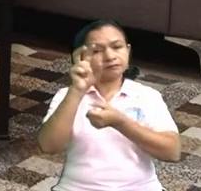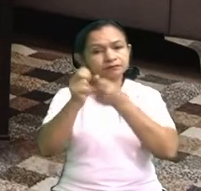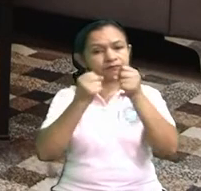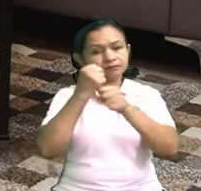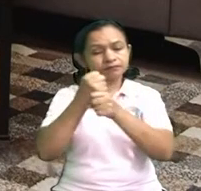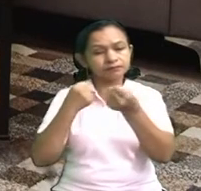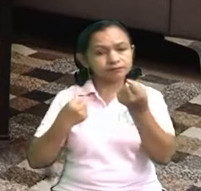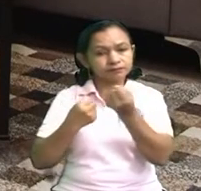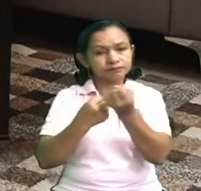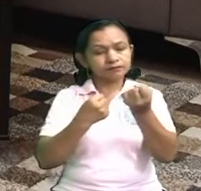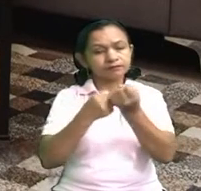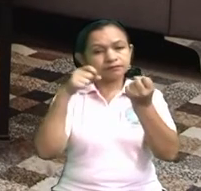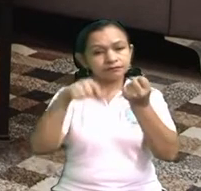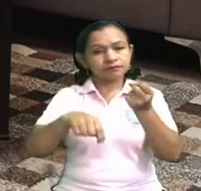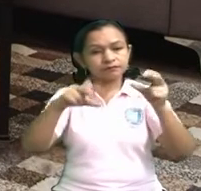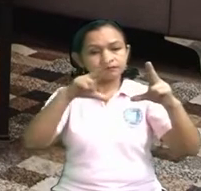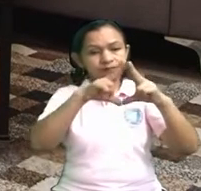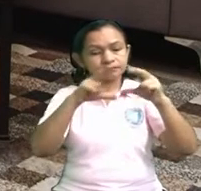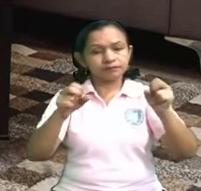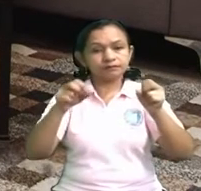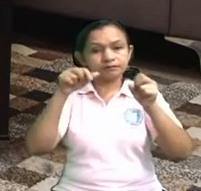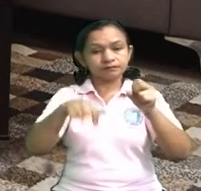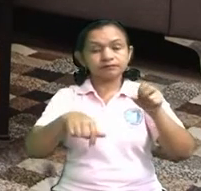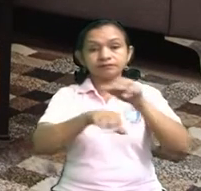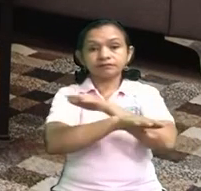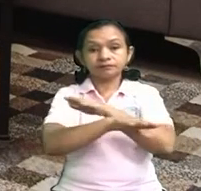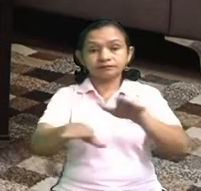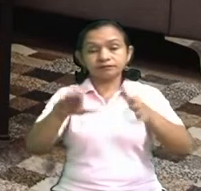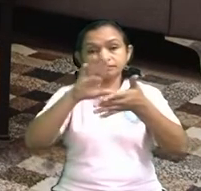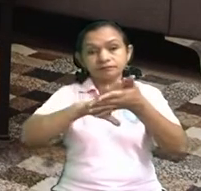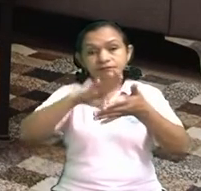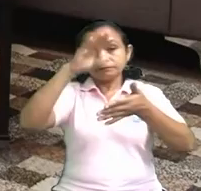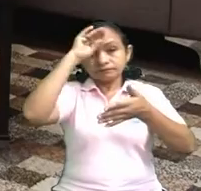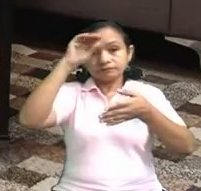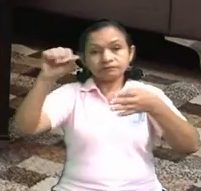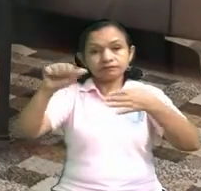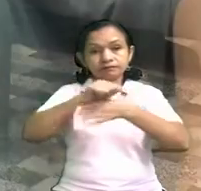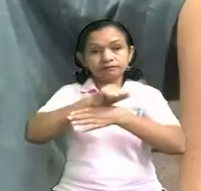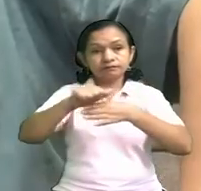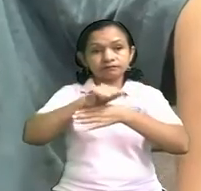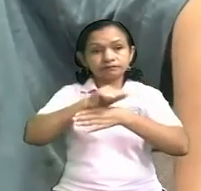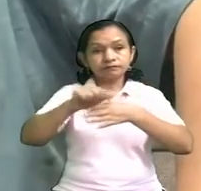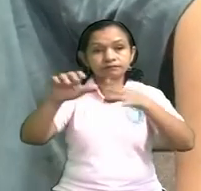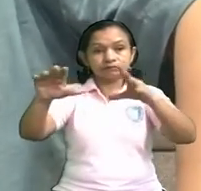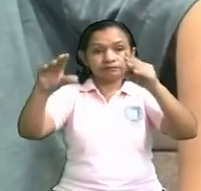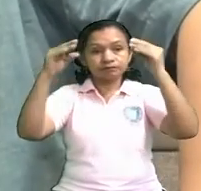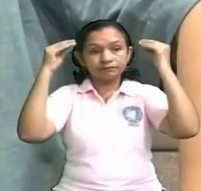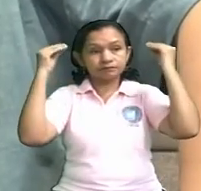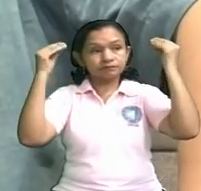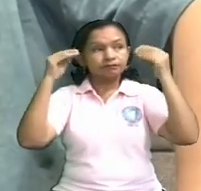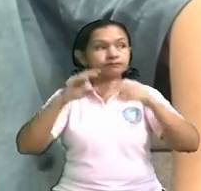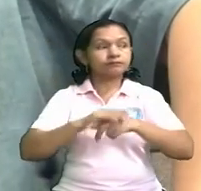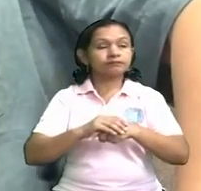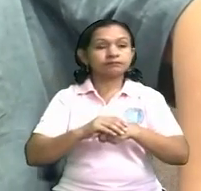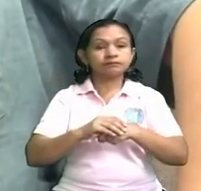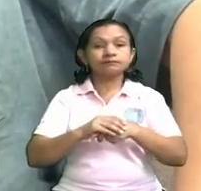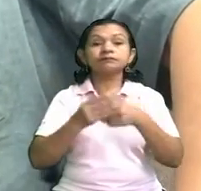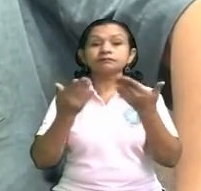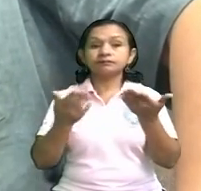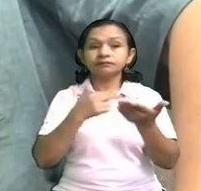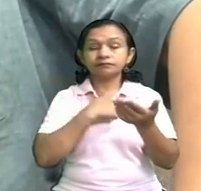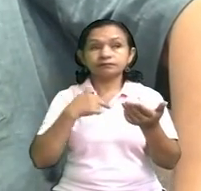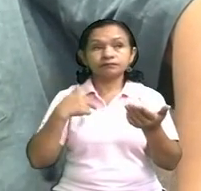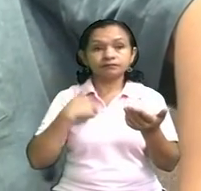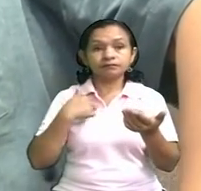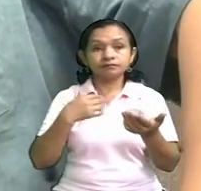con nuestros bomberos. Y hoy concluye, ¿verdad?, ese curso muy importante. Para, sí, van a